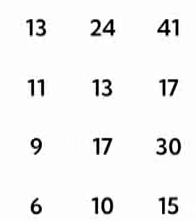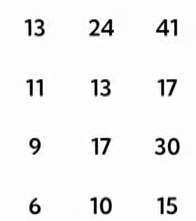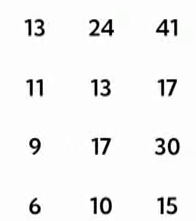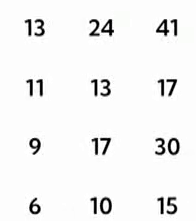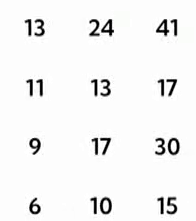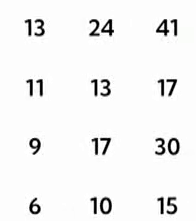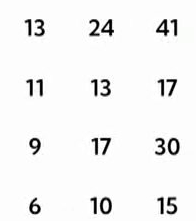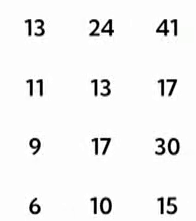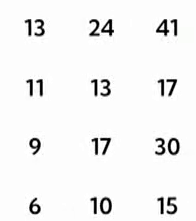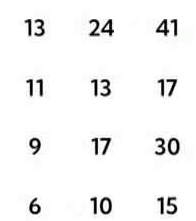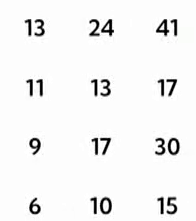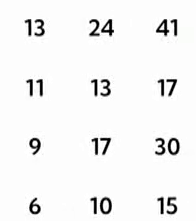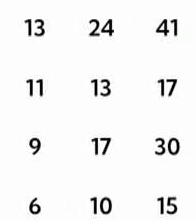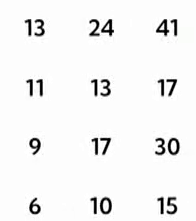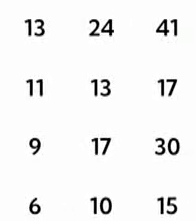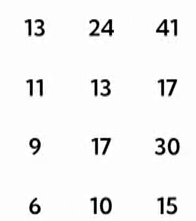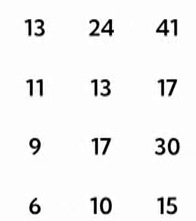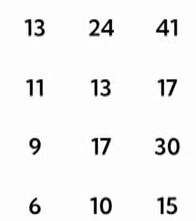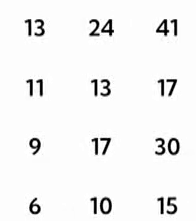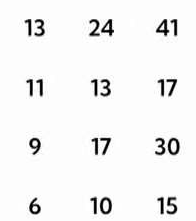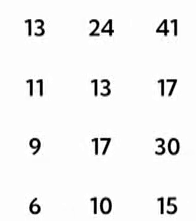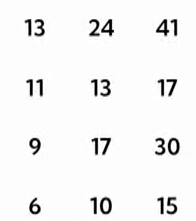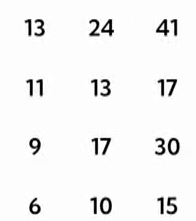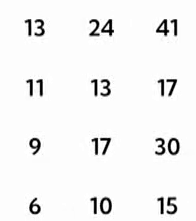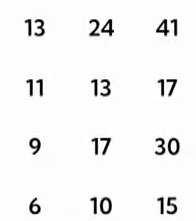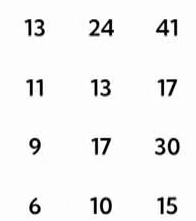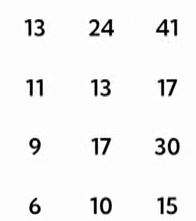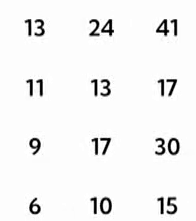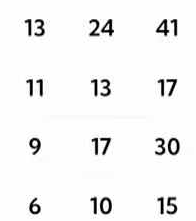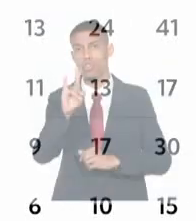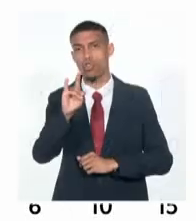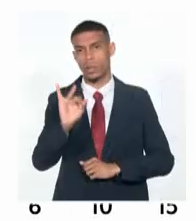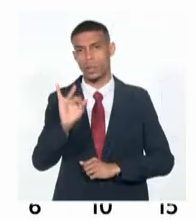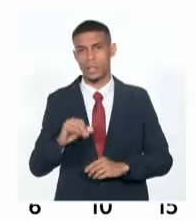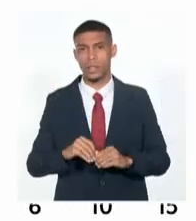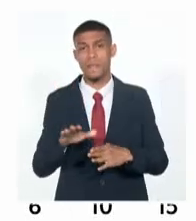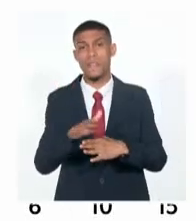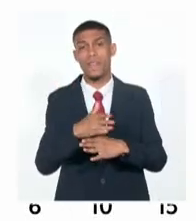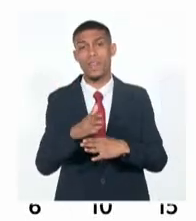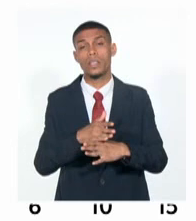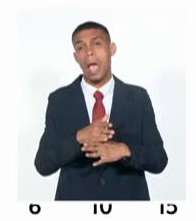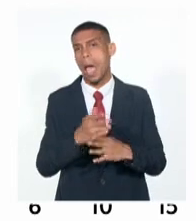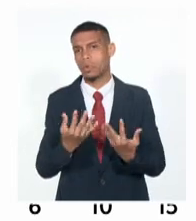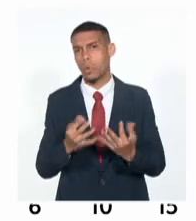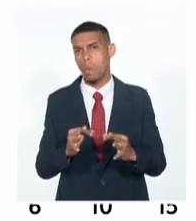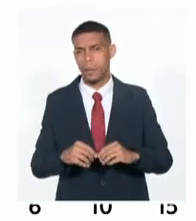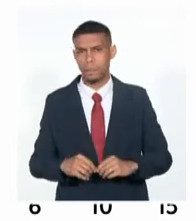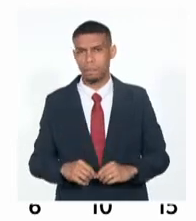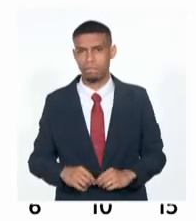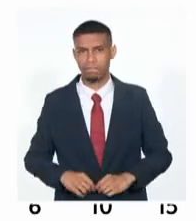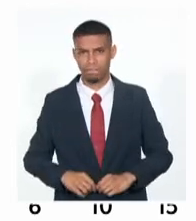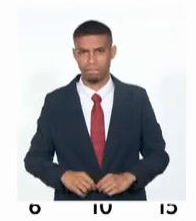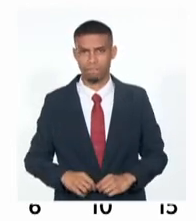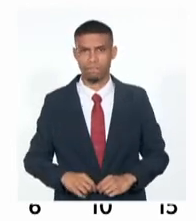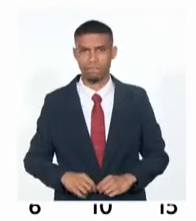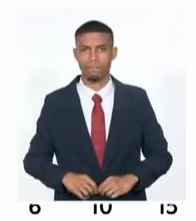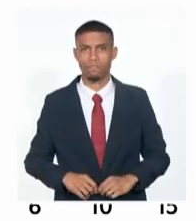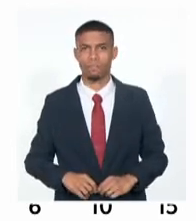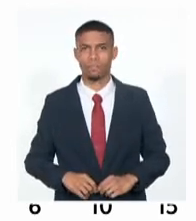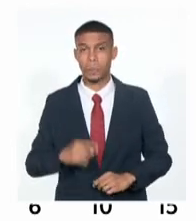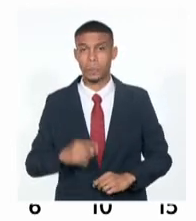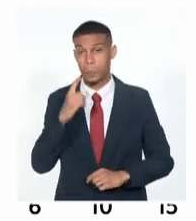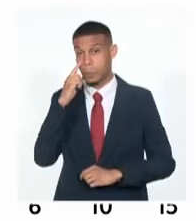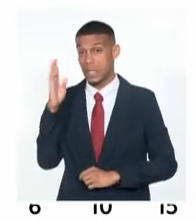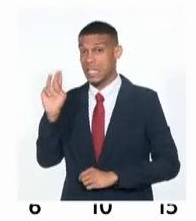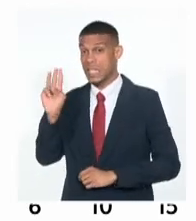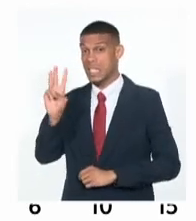medallas de bronce para un total de 97. La diferencia, bien sencilla, vamos a establecerla aquí. 3 medallas de